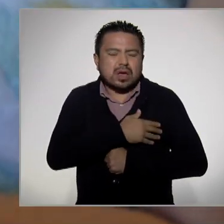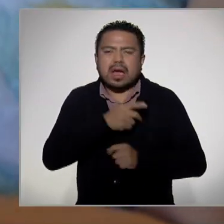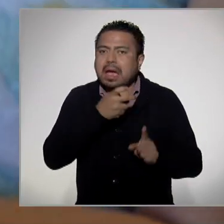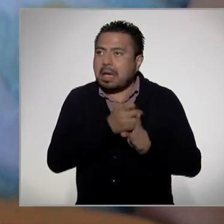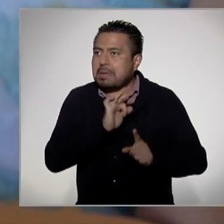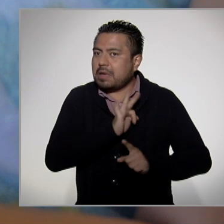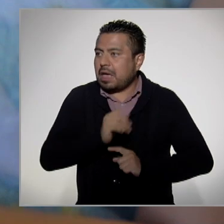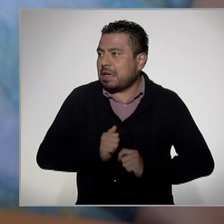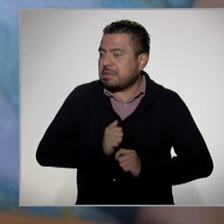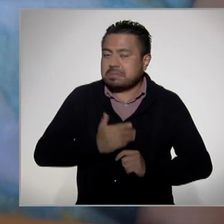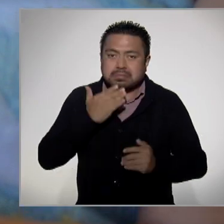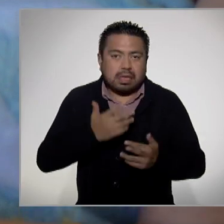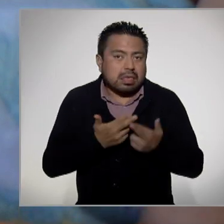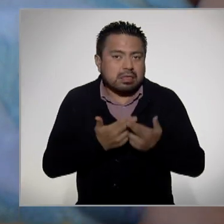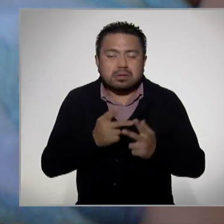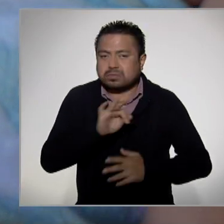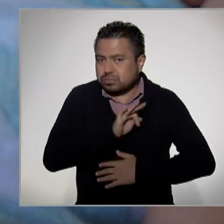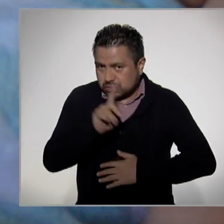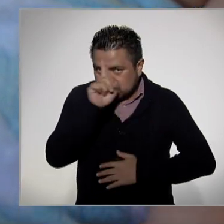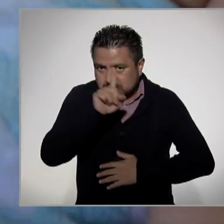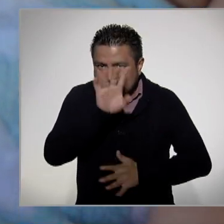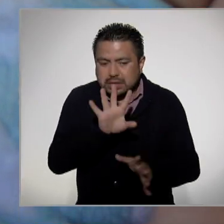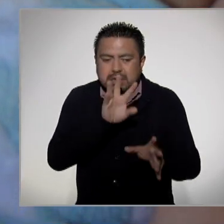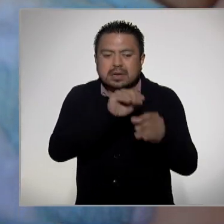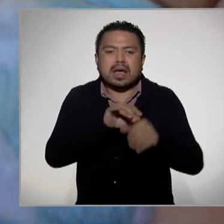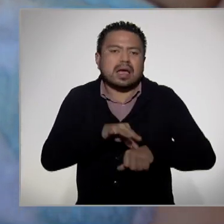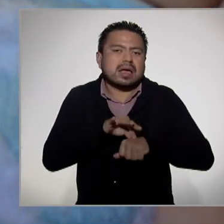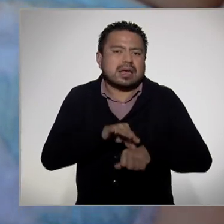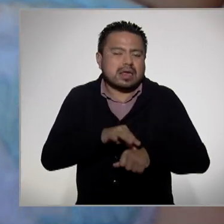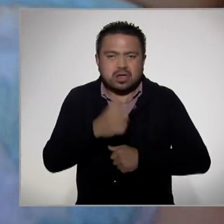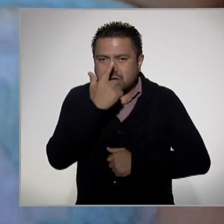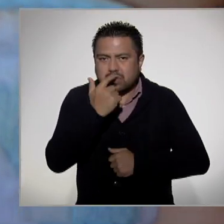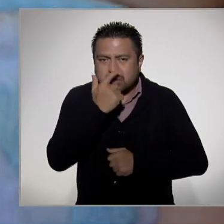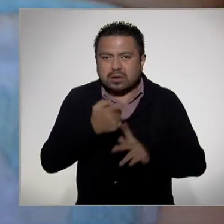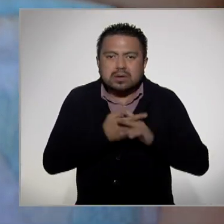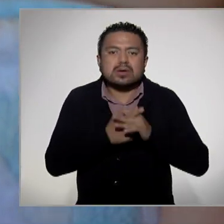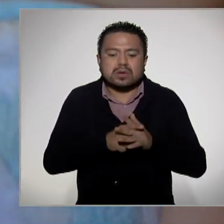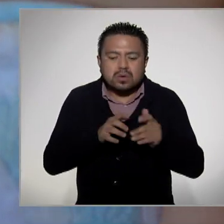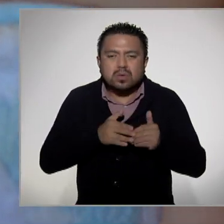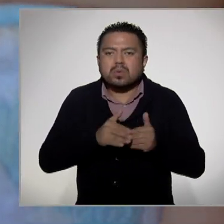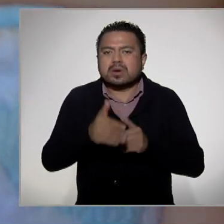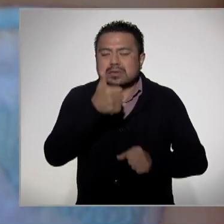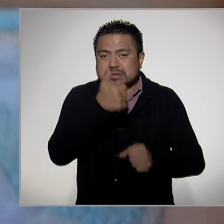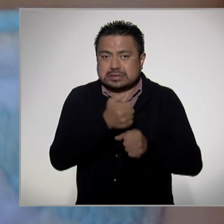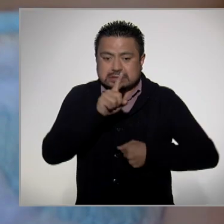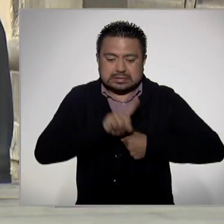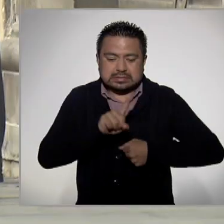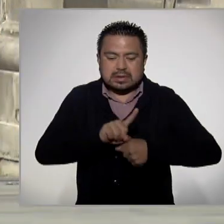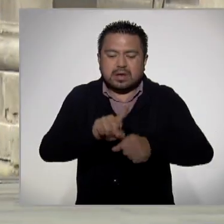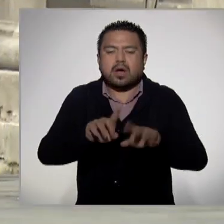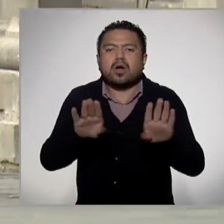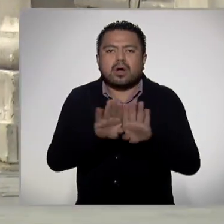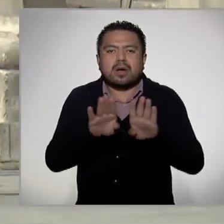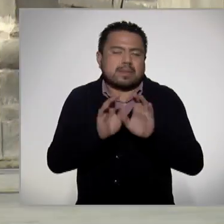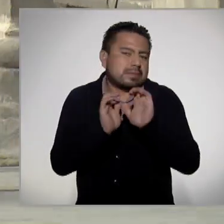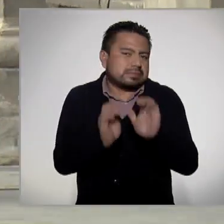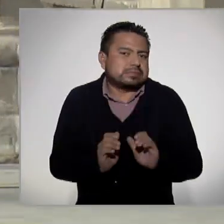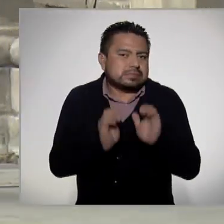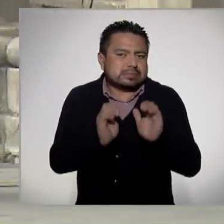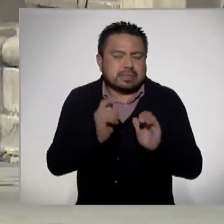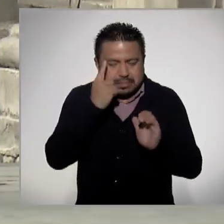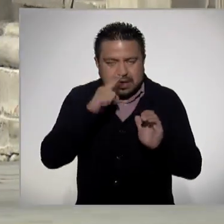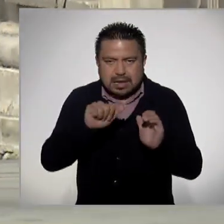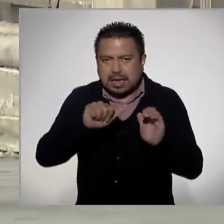aprovechable también recomienda incluir la carne roja a partir del sexto mes como preventivo para la anemia